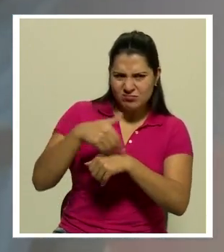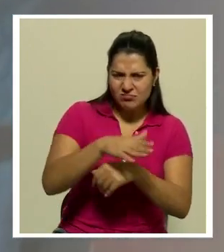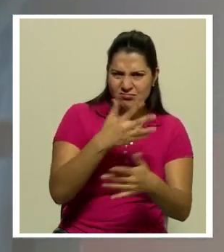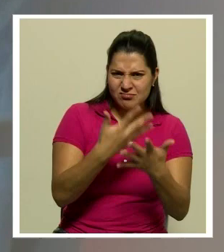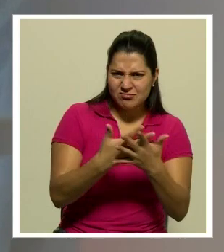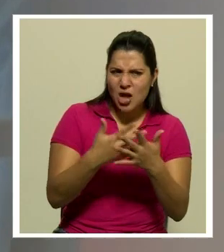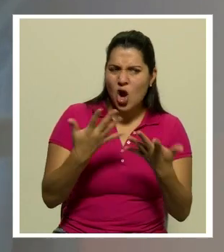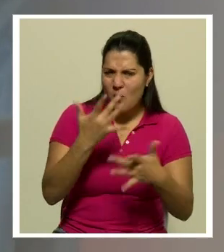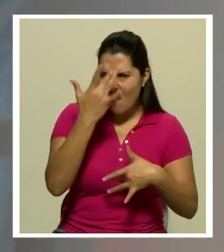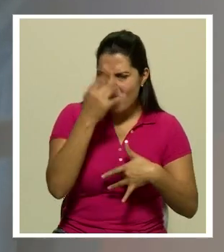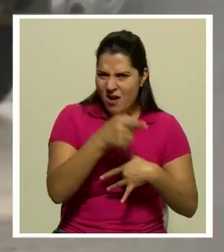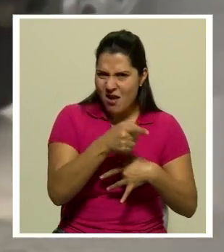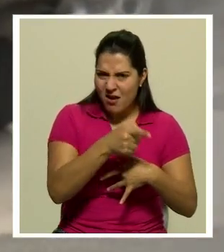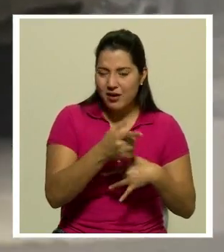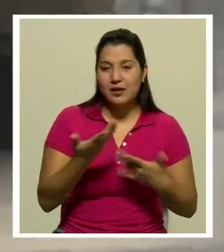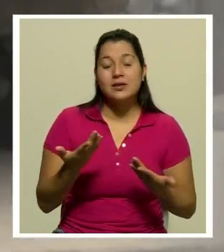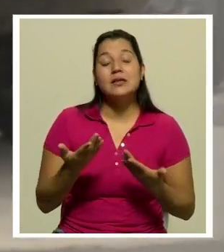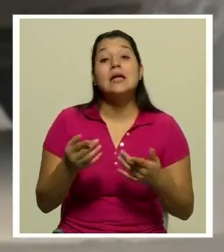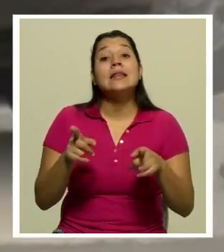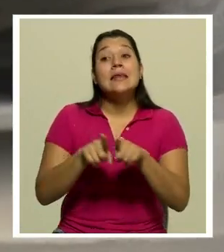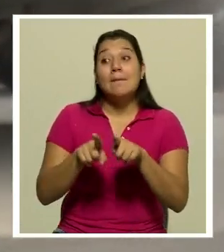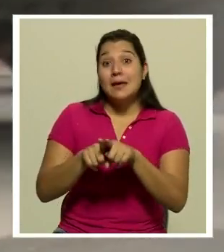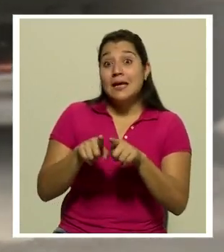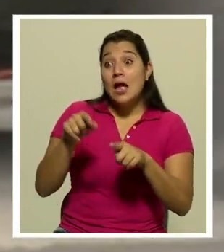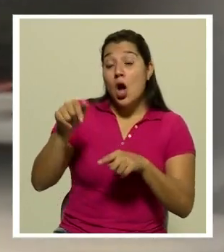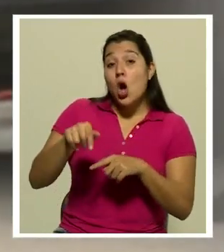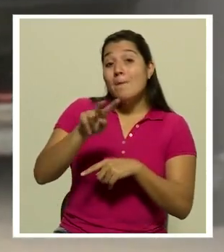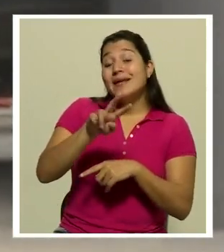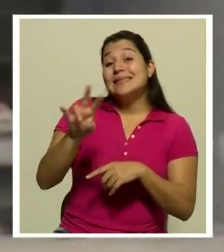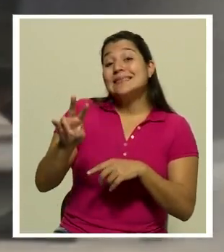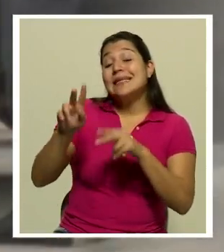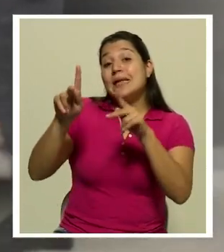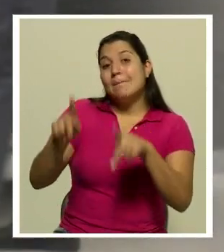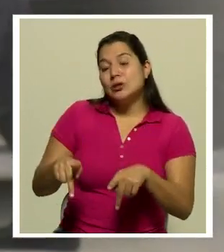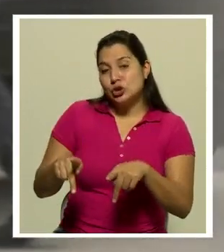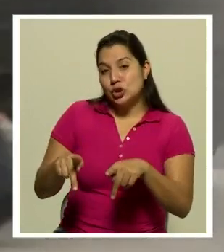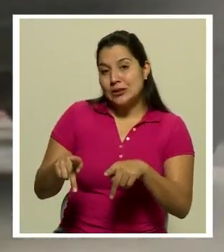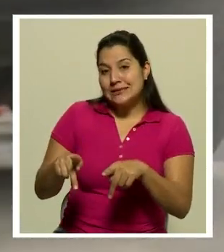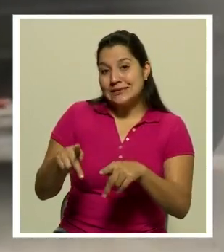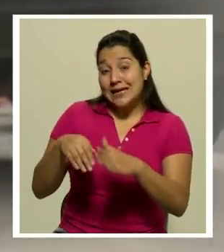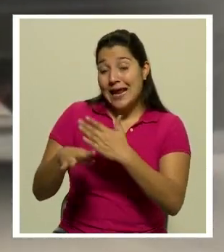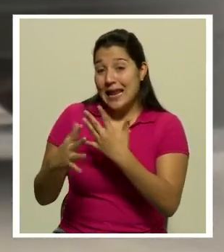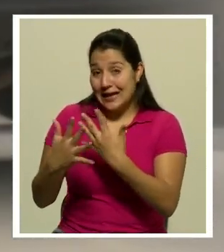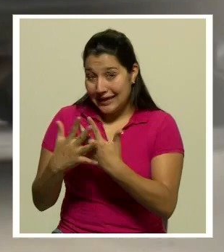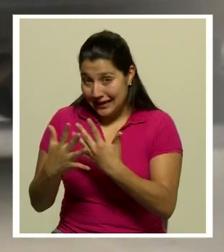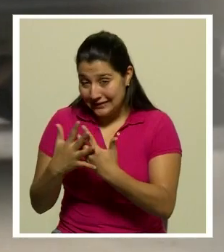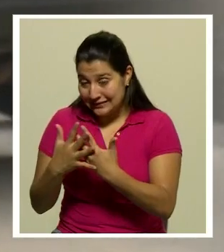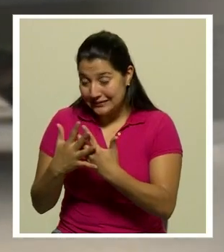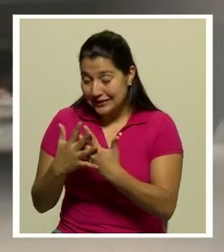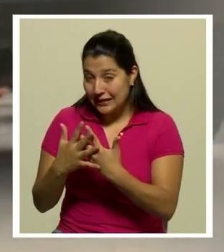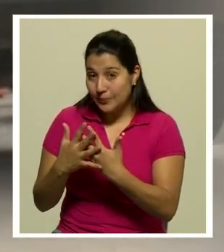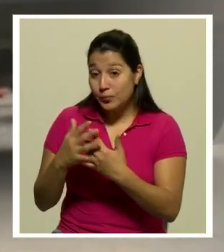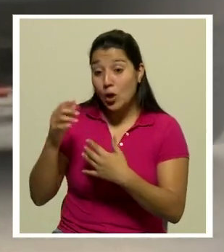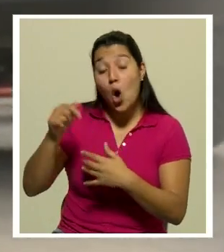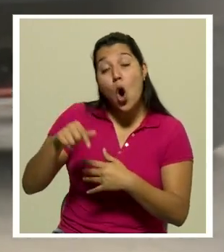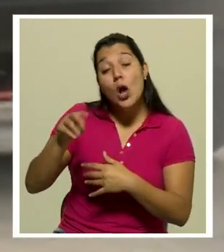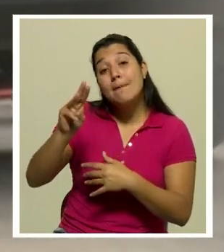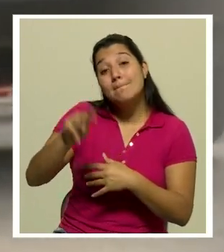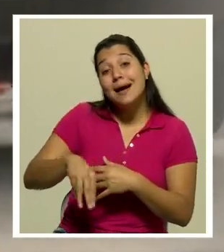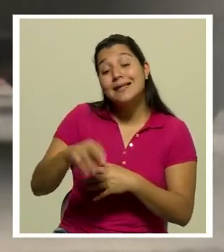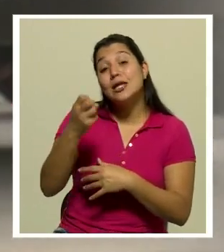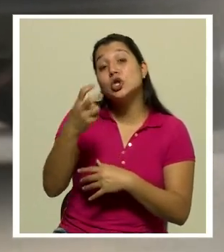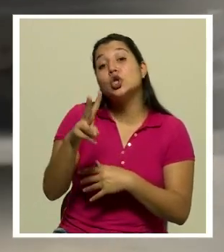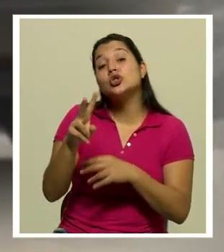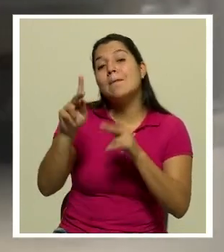de detección a 27 extranjeros aprehendidos y 33 funcionarios de migración. Este martes se confirmó que 12 personas aprehendidas